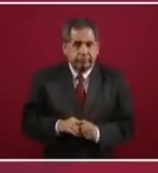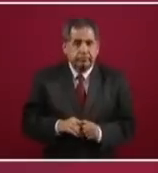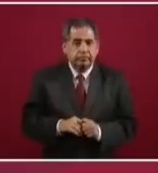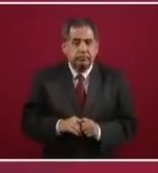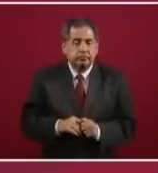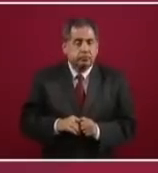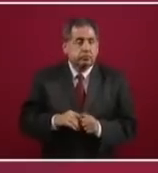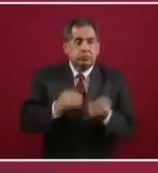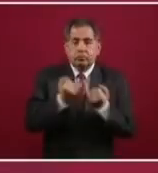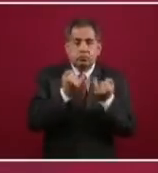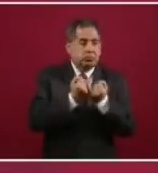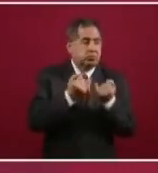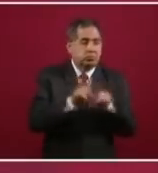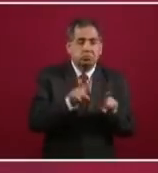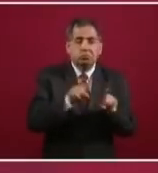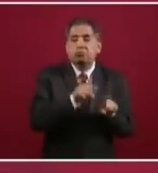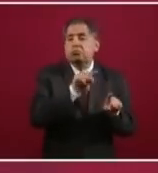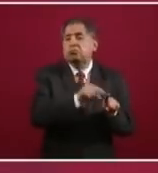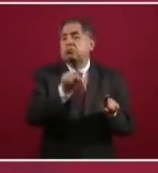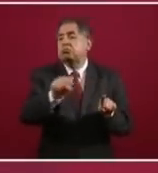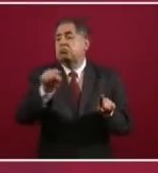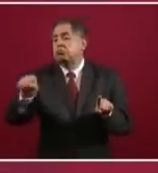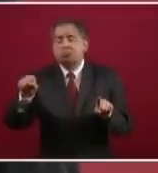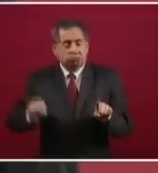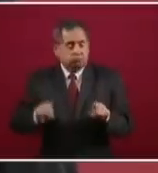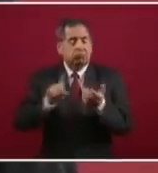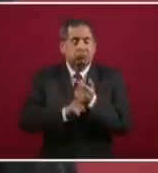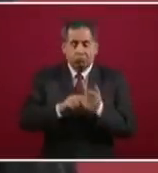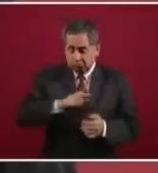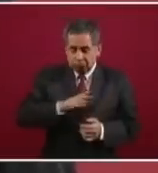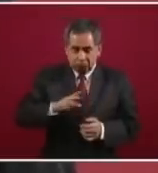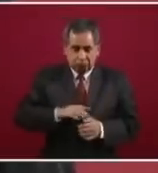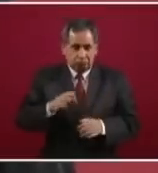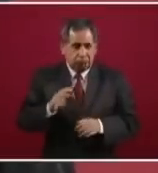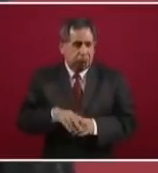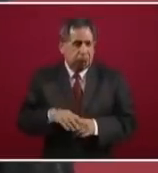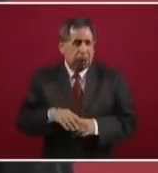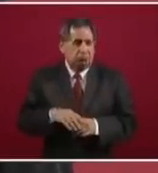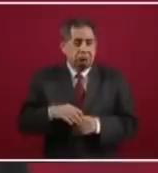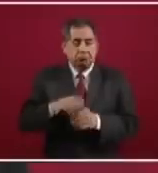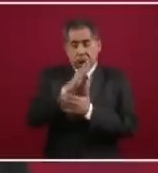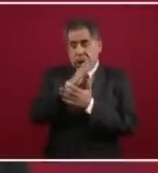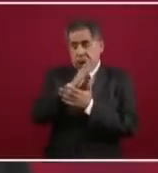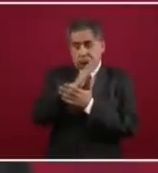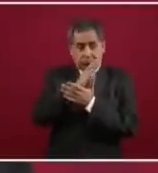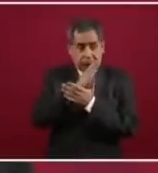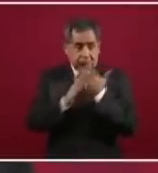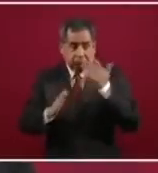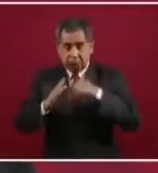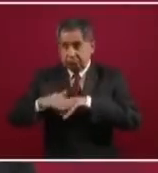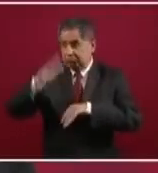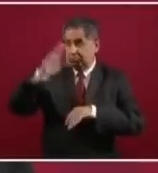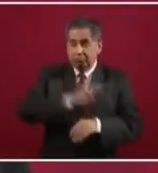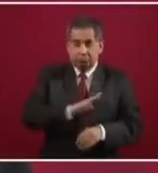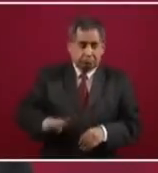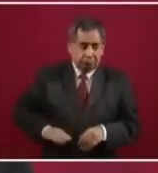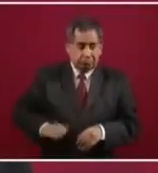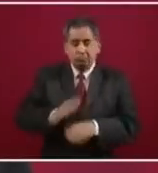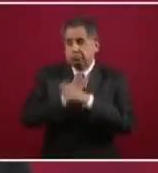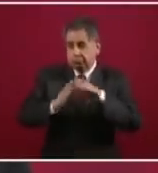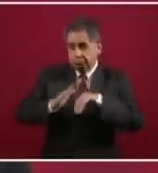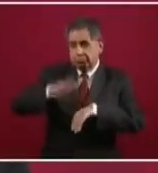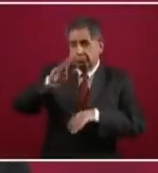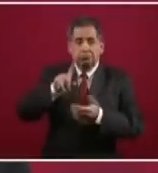se reproduce en más de la mitad de los municipios del país, de los cerca